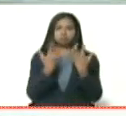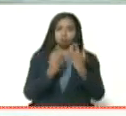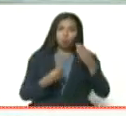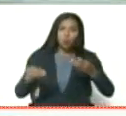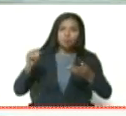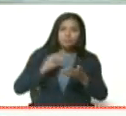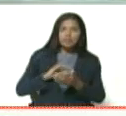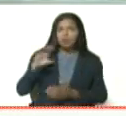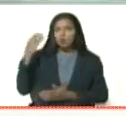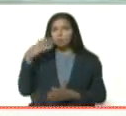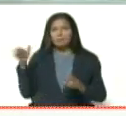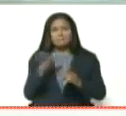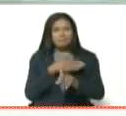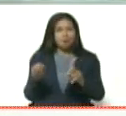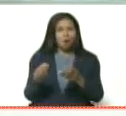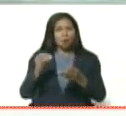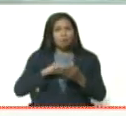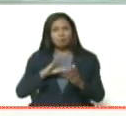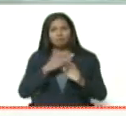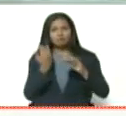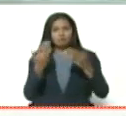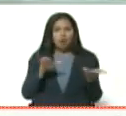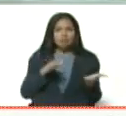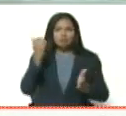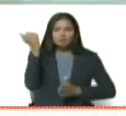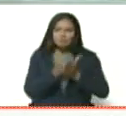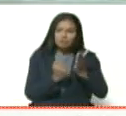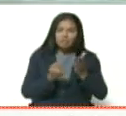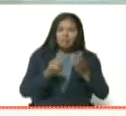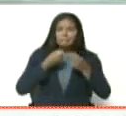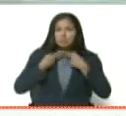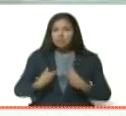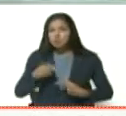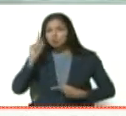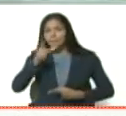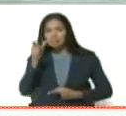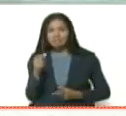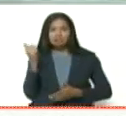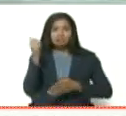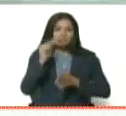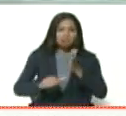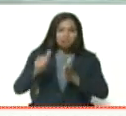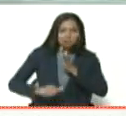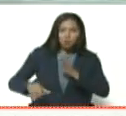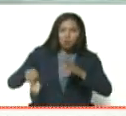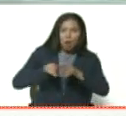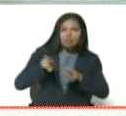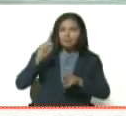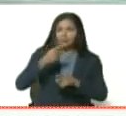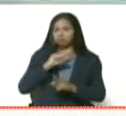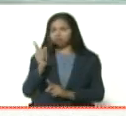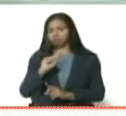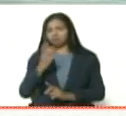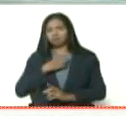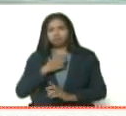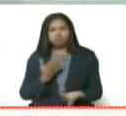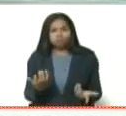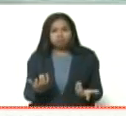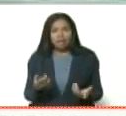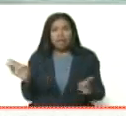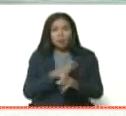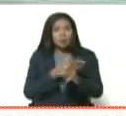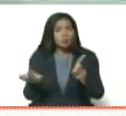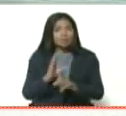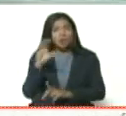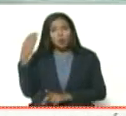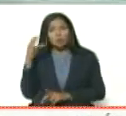de guerra, de violencia, muertos, asesinados, desaparecidos, torturados. No. La violencia